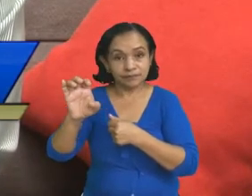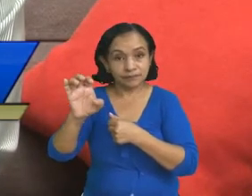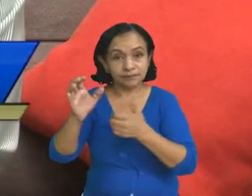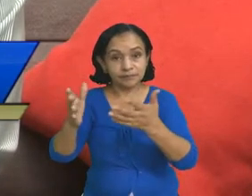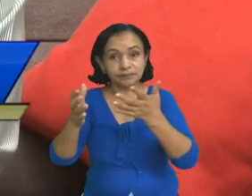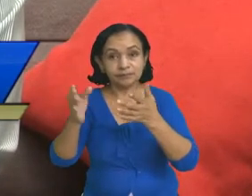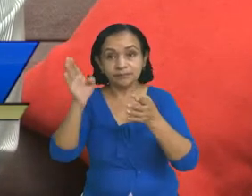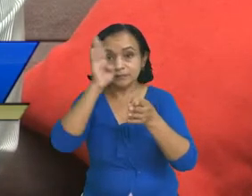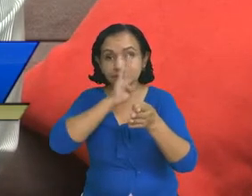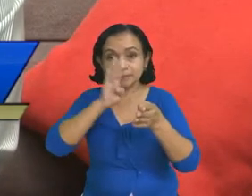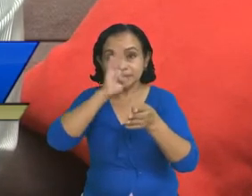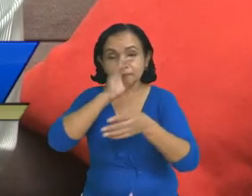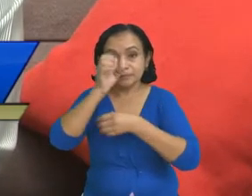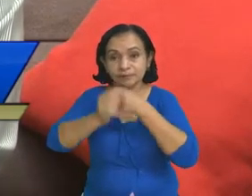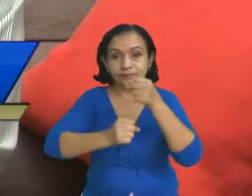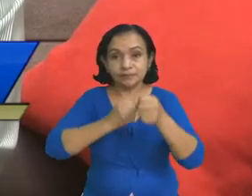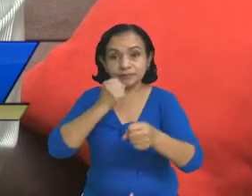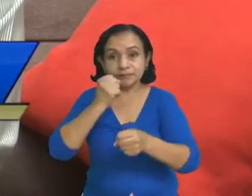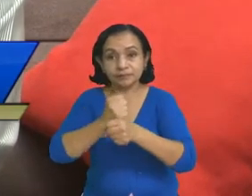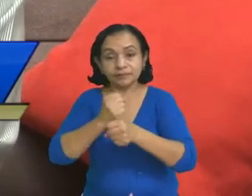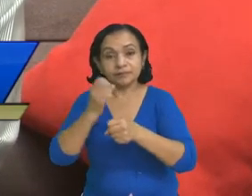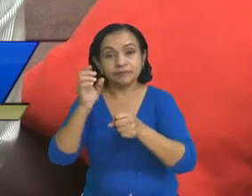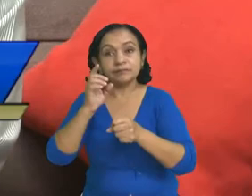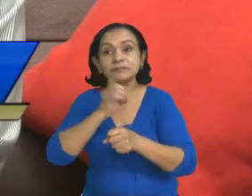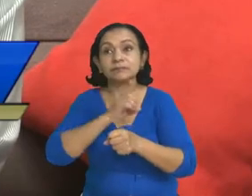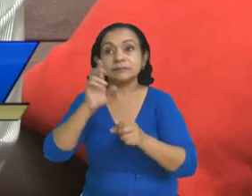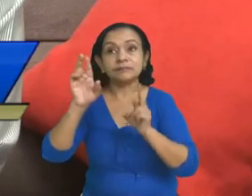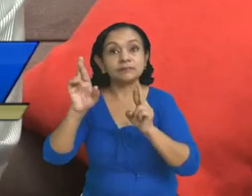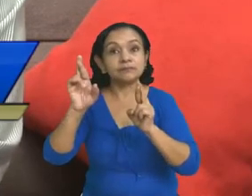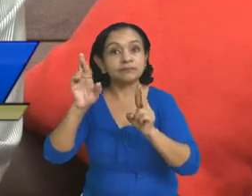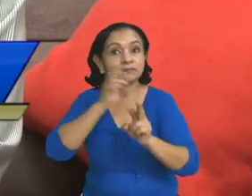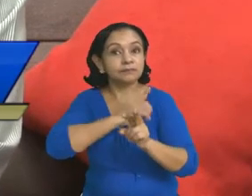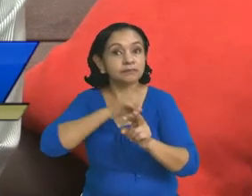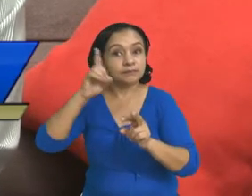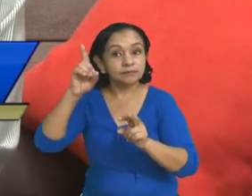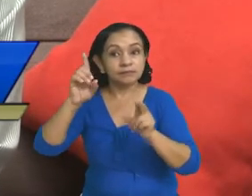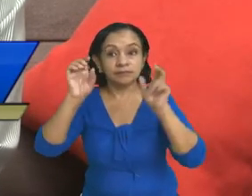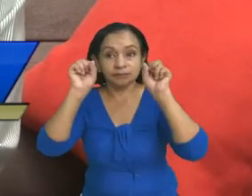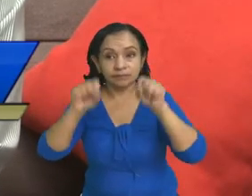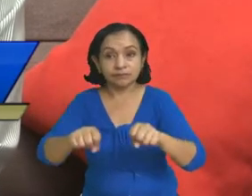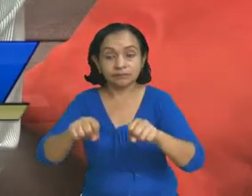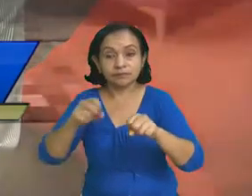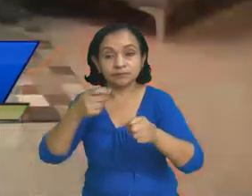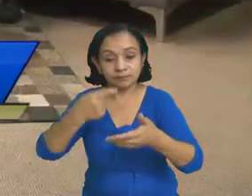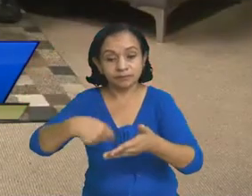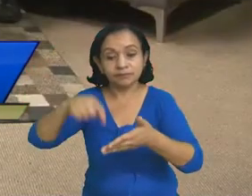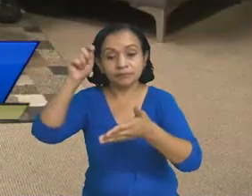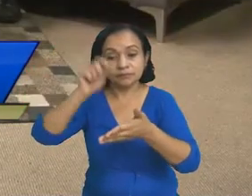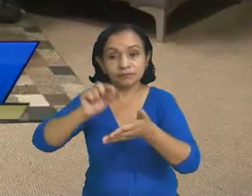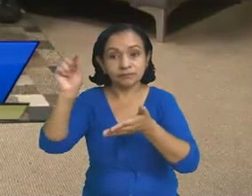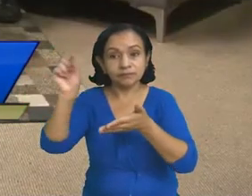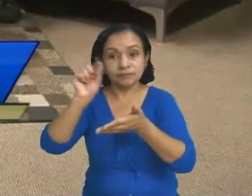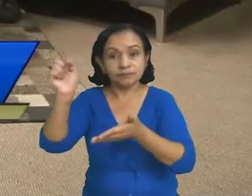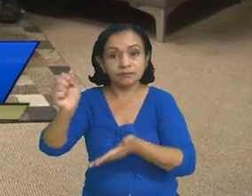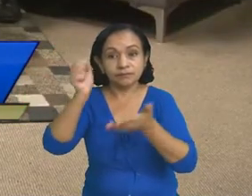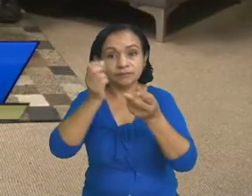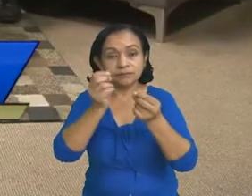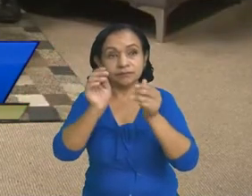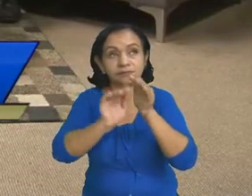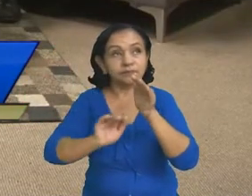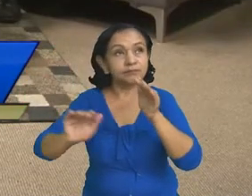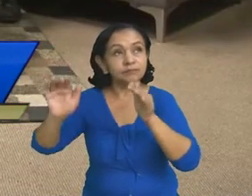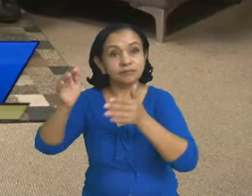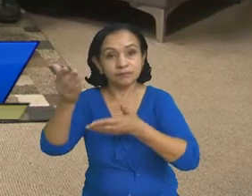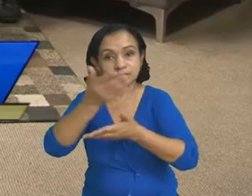Y esperamos que este año, Dios mediante, se pueda concretar ya. Firmar el préstamo y aumentar la